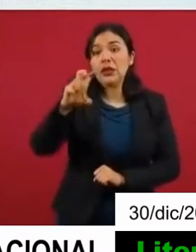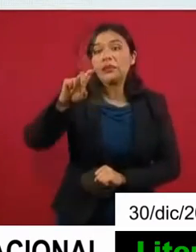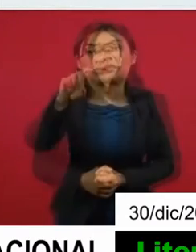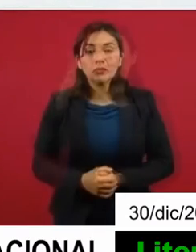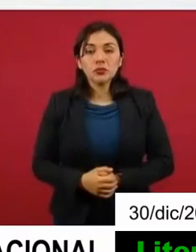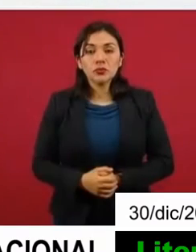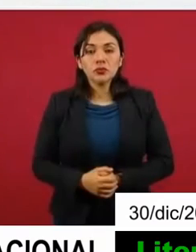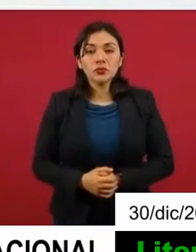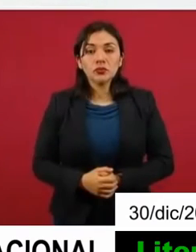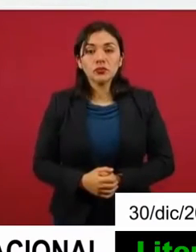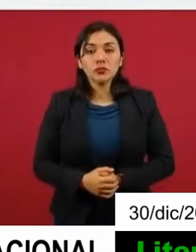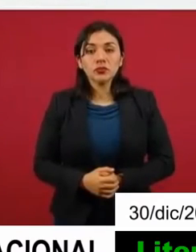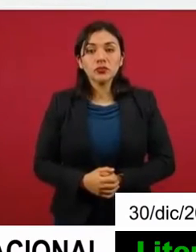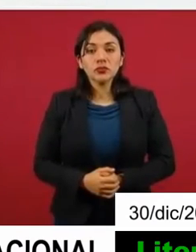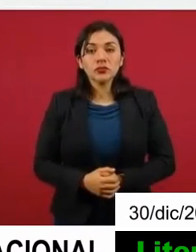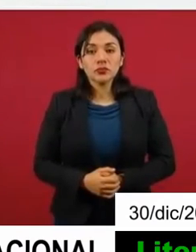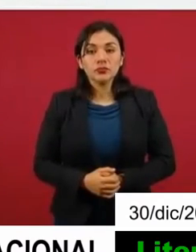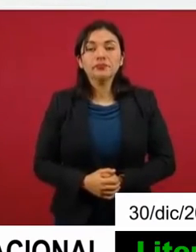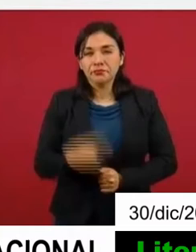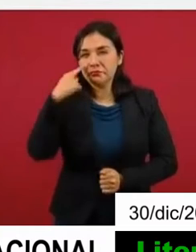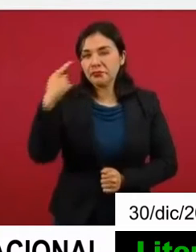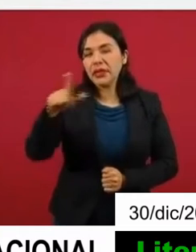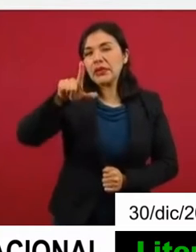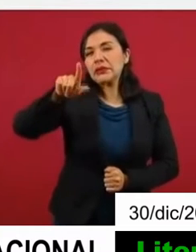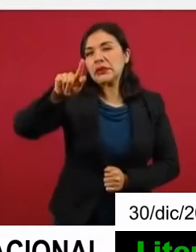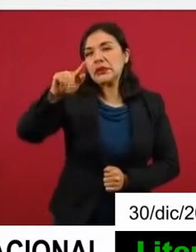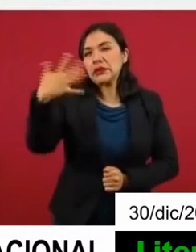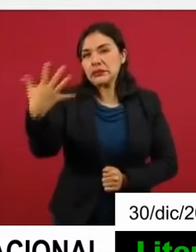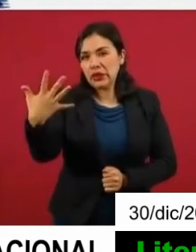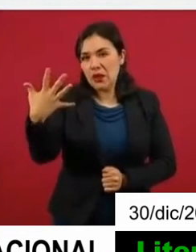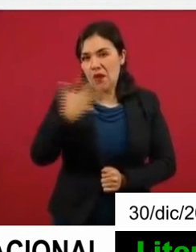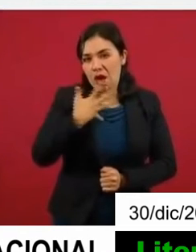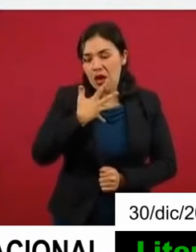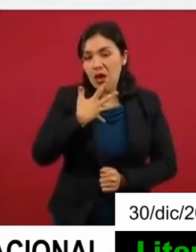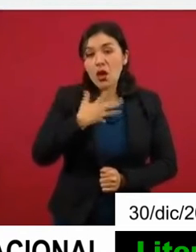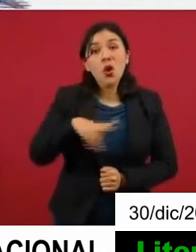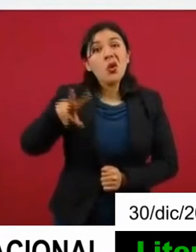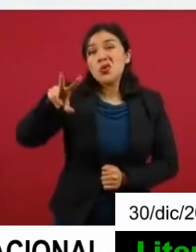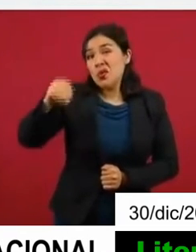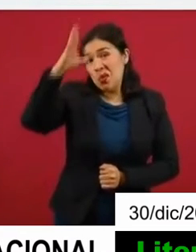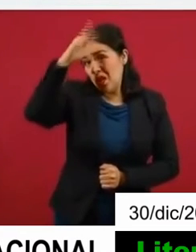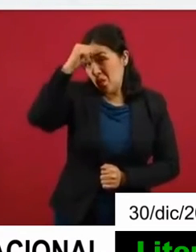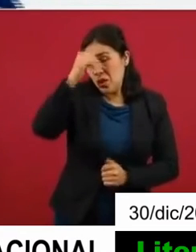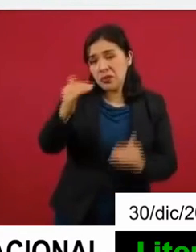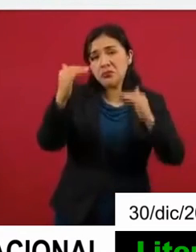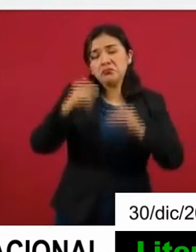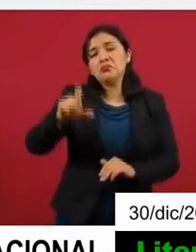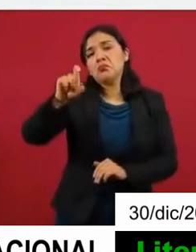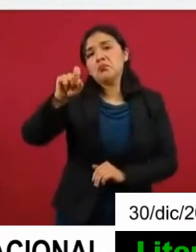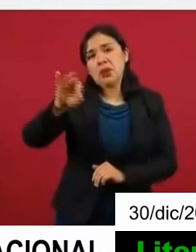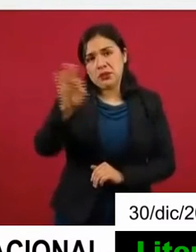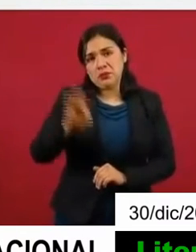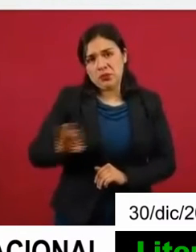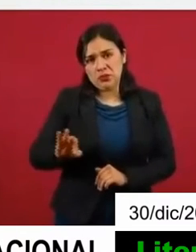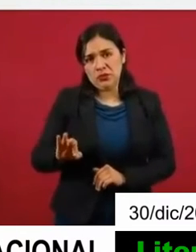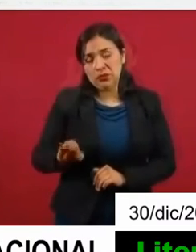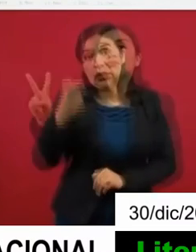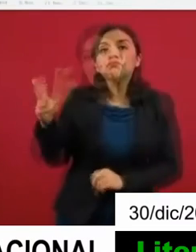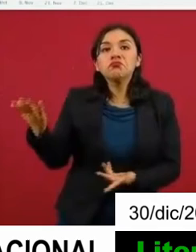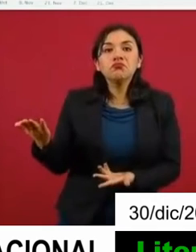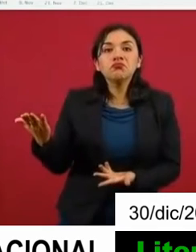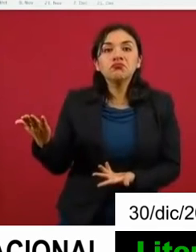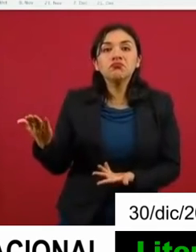33. Sí, 75 y en contra 20. Este es el primer